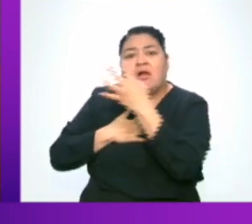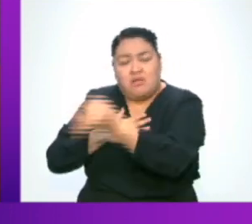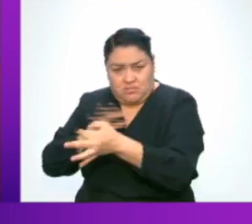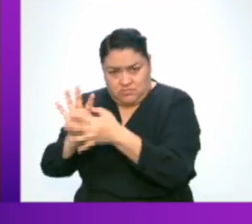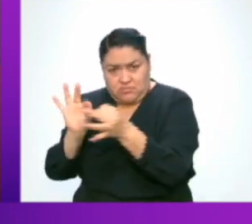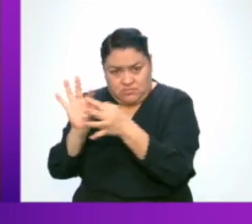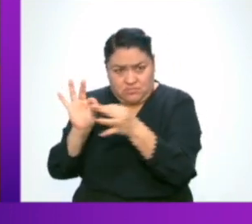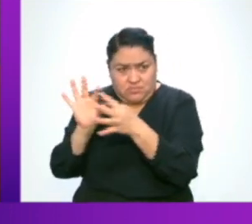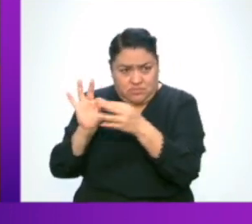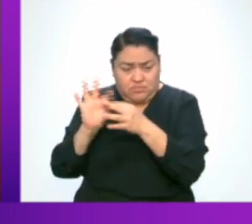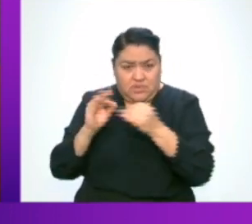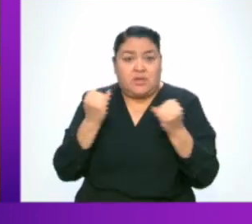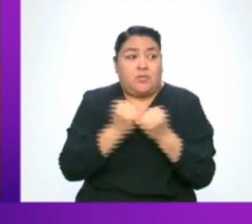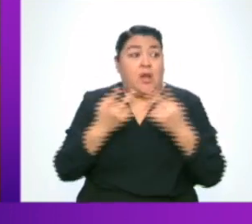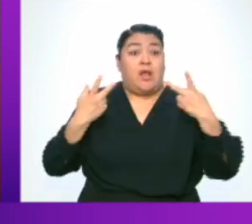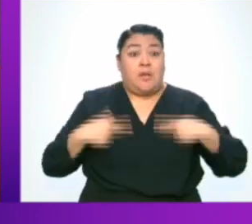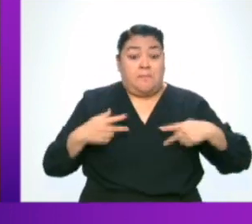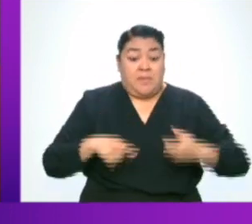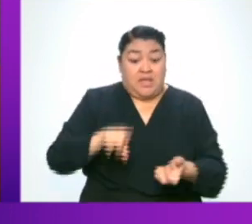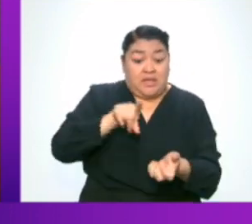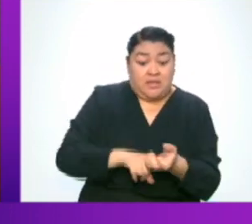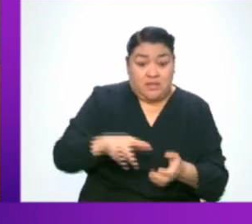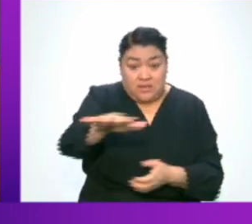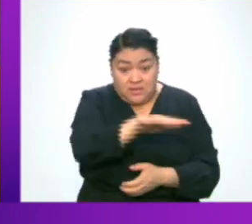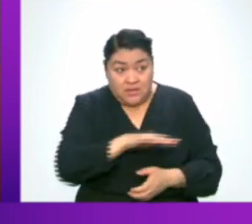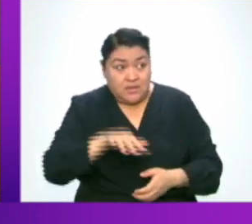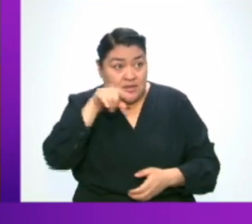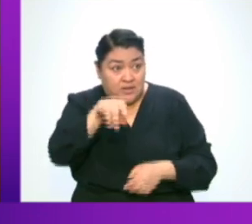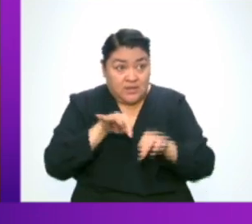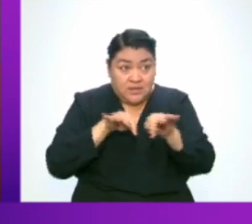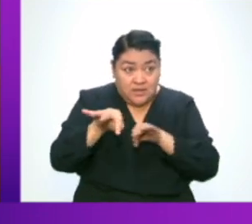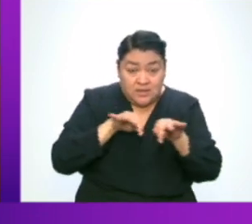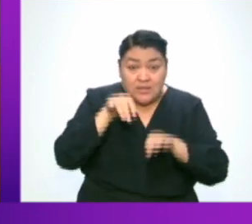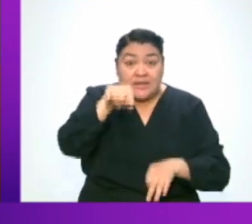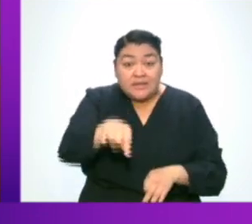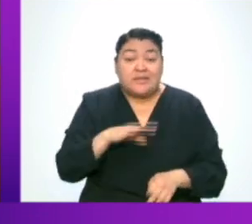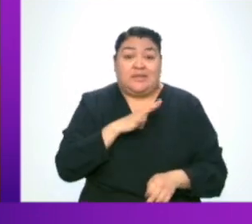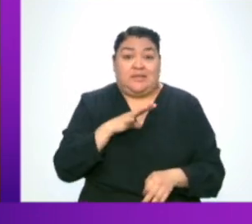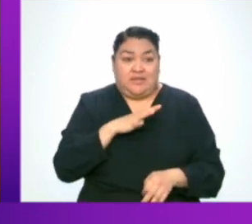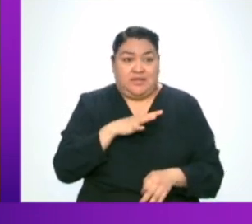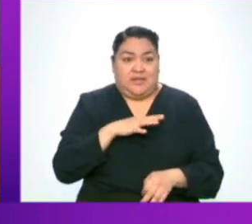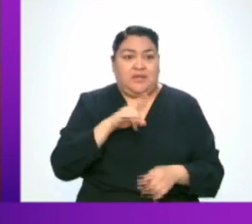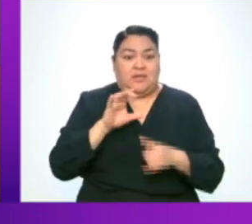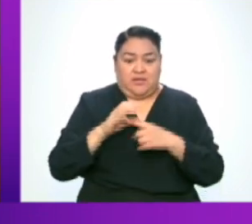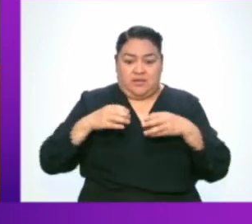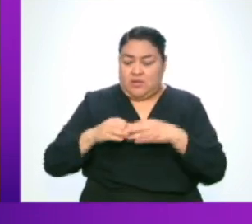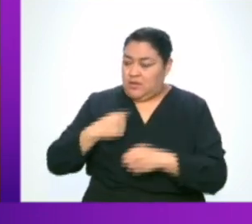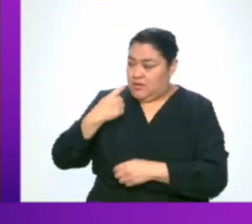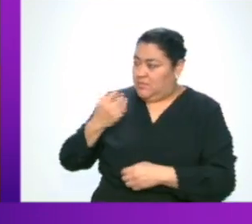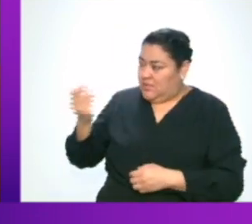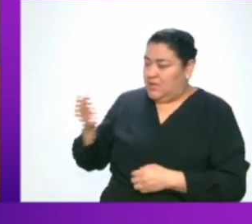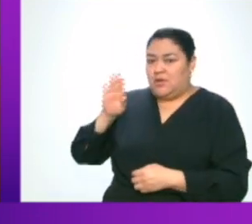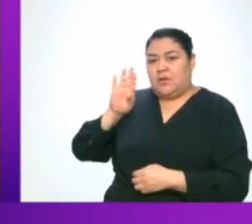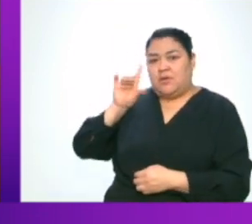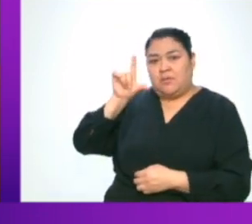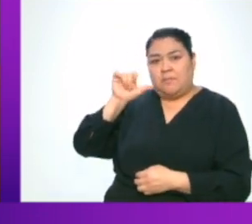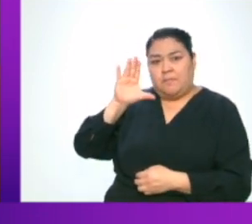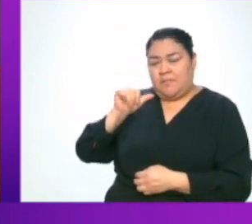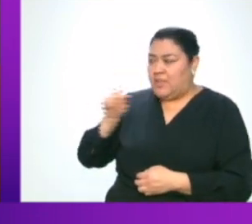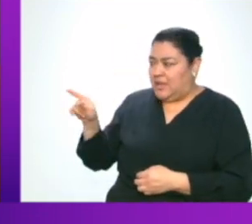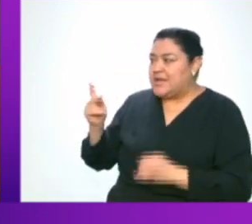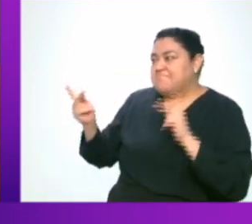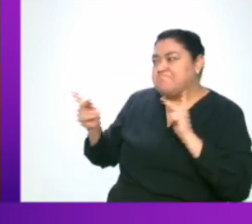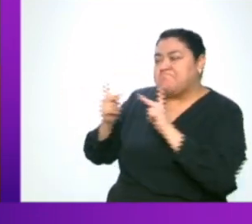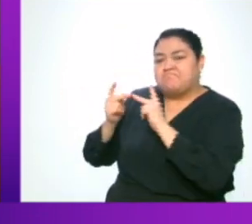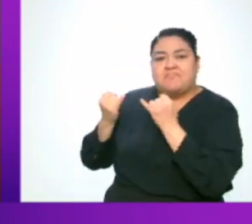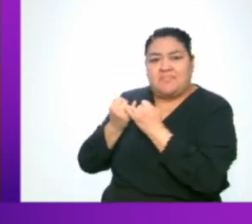el el el personal la primera que tocó el tema del personal hay que decirlo la fue la comisionada blanca Ibarra Entonces yo coincidí con